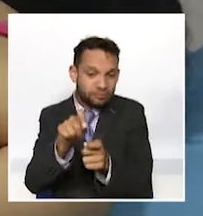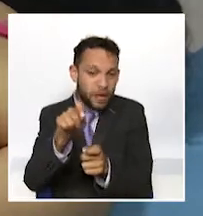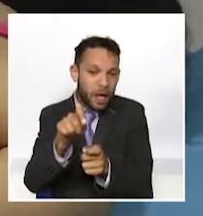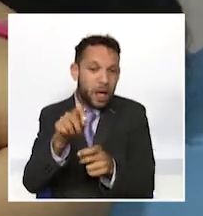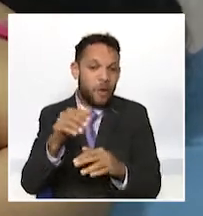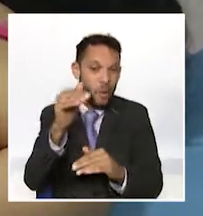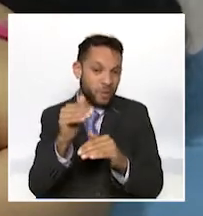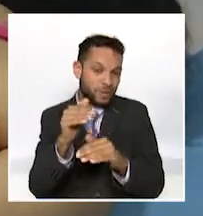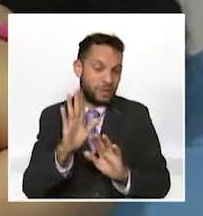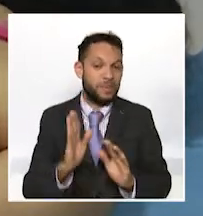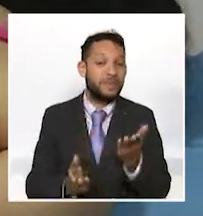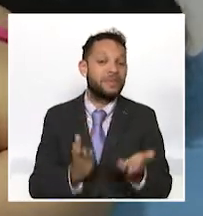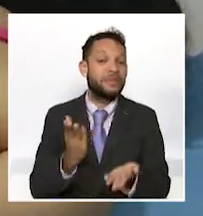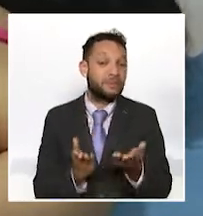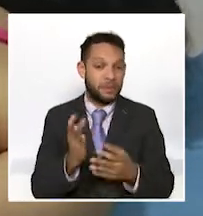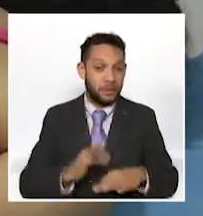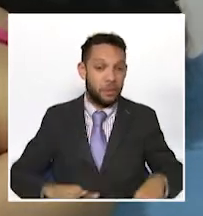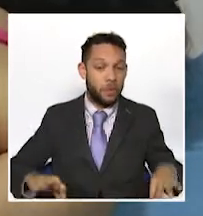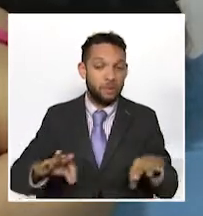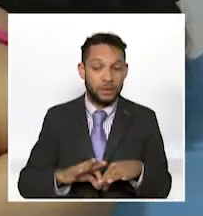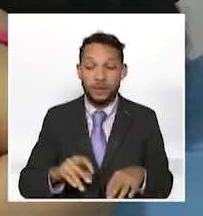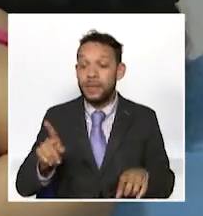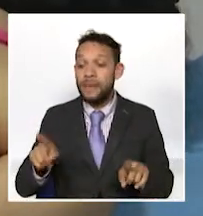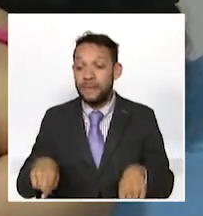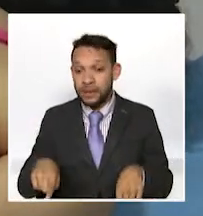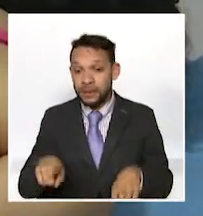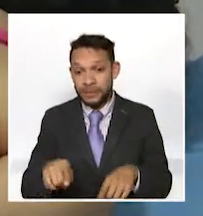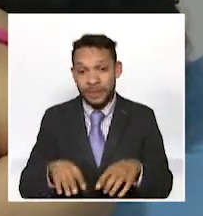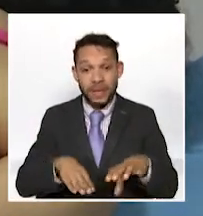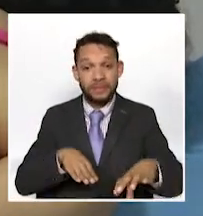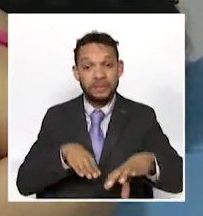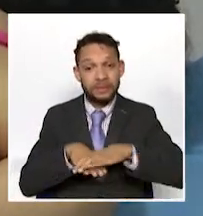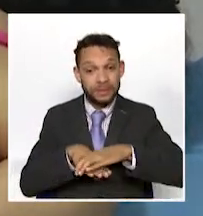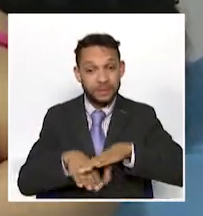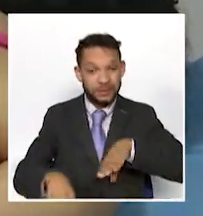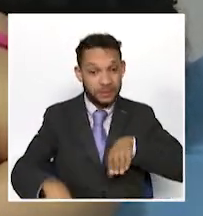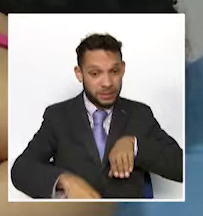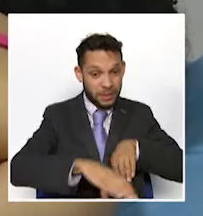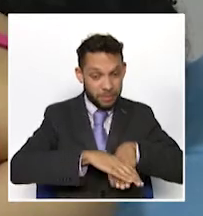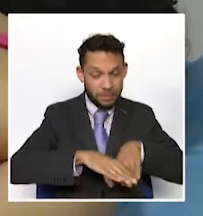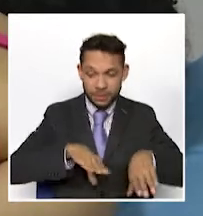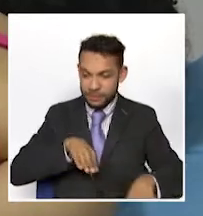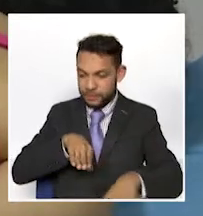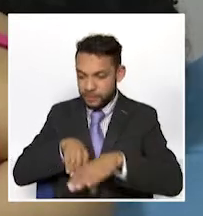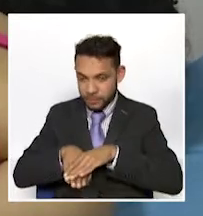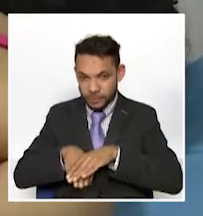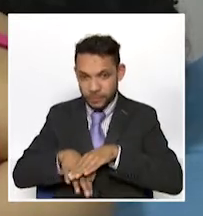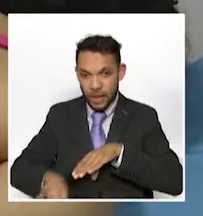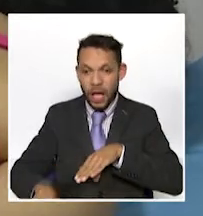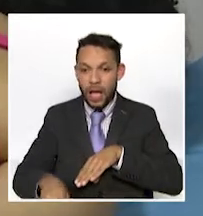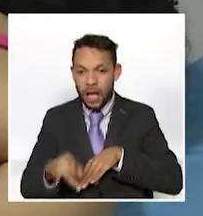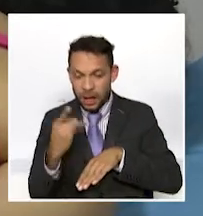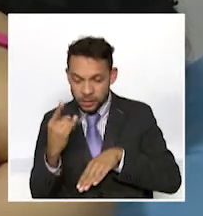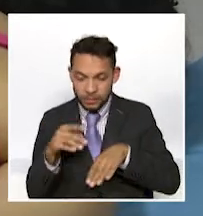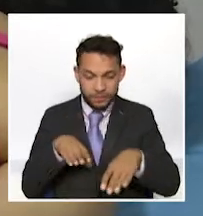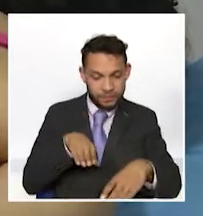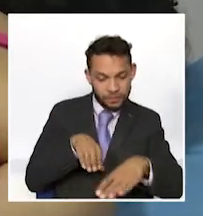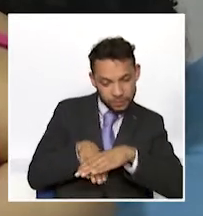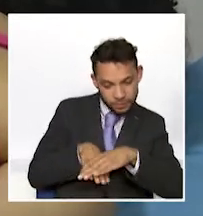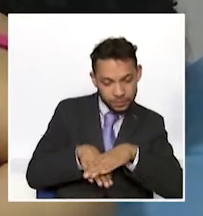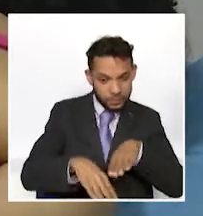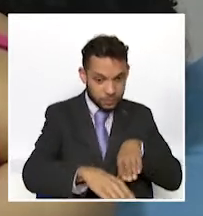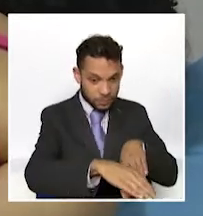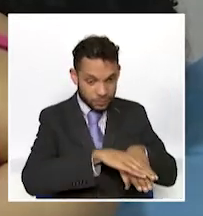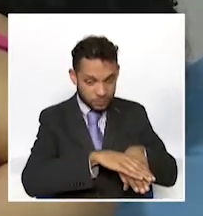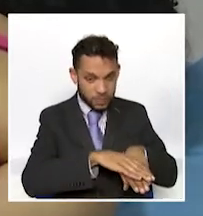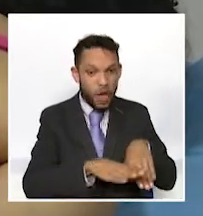eso? Vamos a revisar los zapatos. Siempre nos vamos a dar cuenta que hay una suela de los zapatos en la parte del